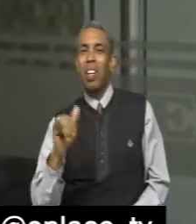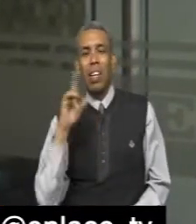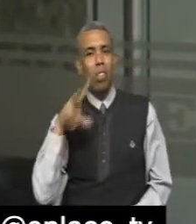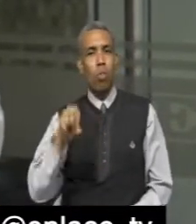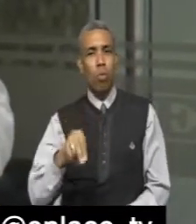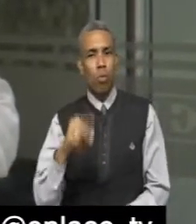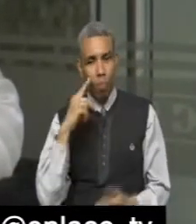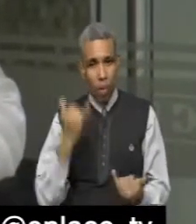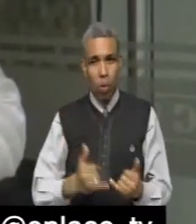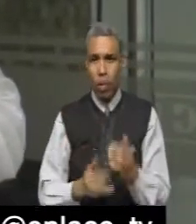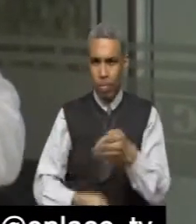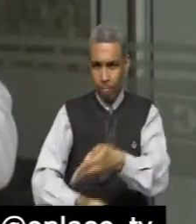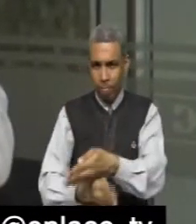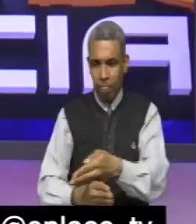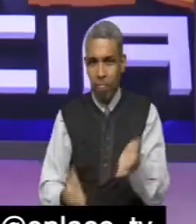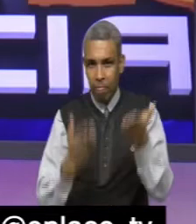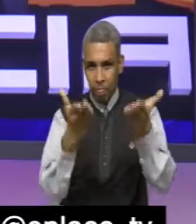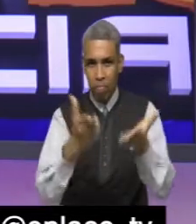información en estudio. Muy buenas tardes.